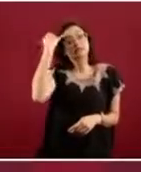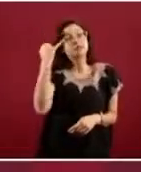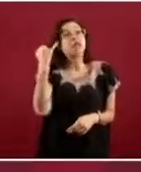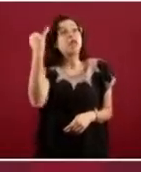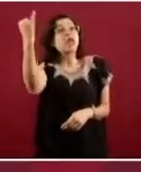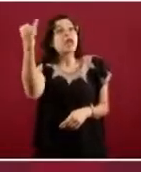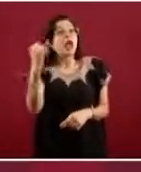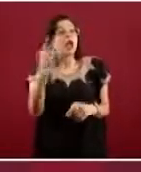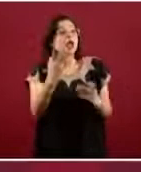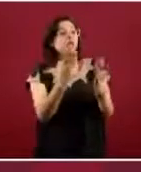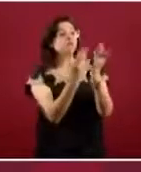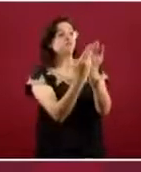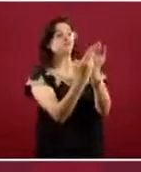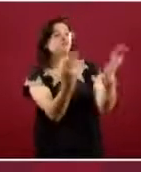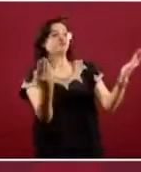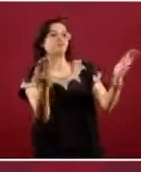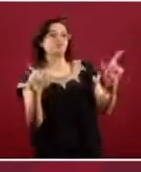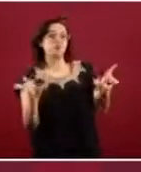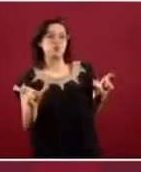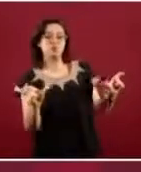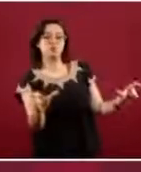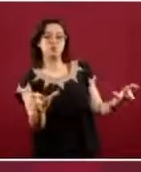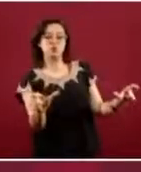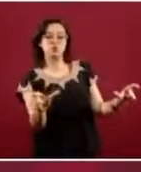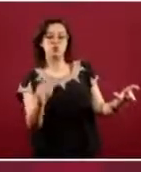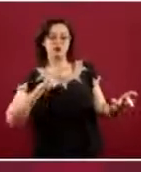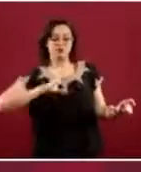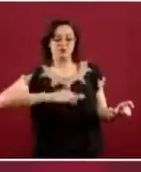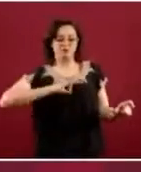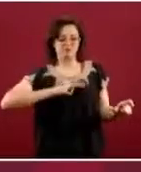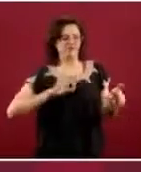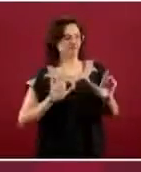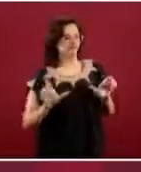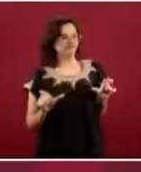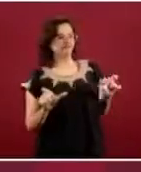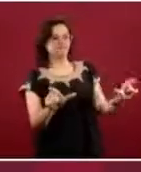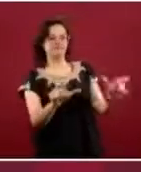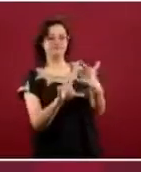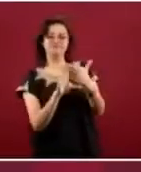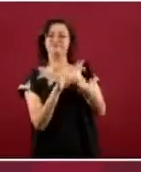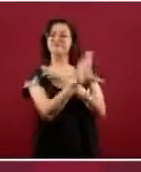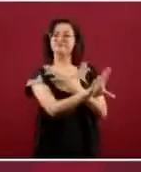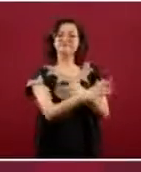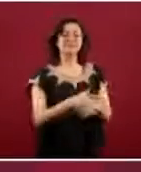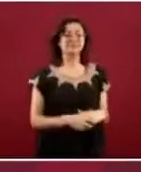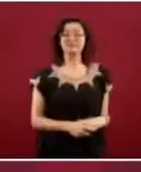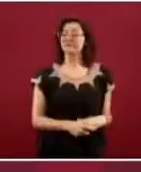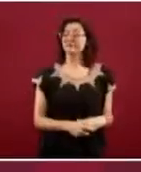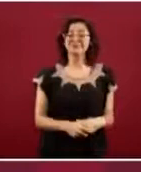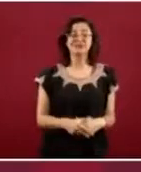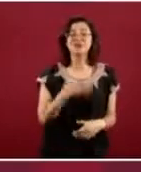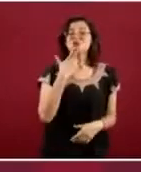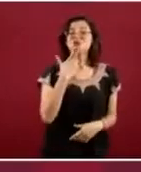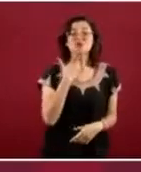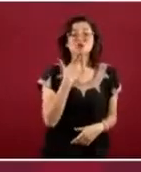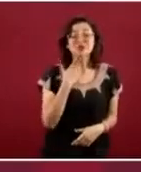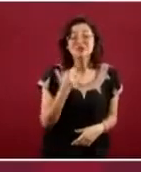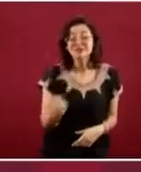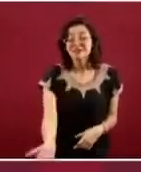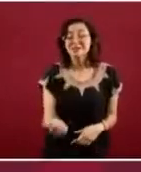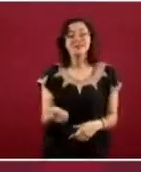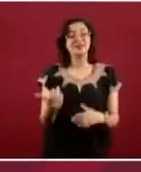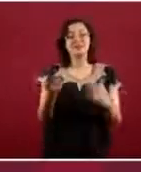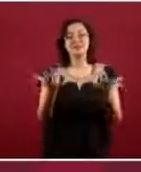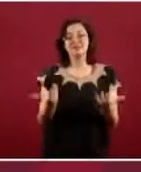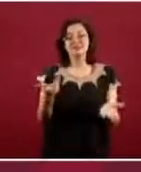barrera física a las epidemias, no existe demostración alguna, ya no digamos